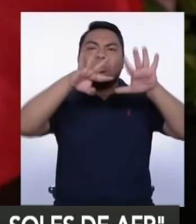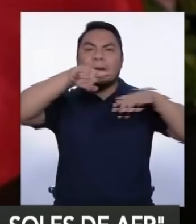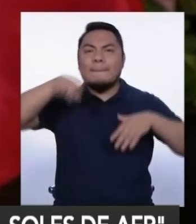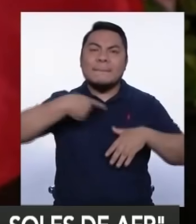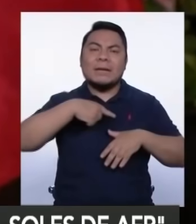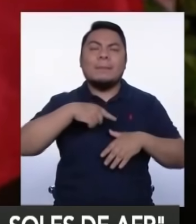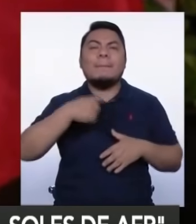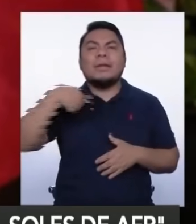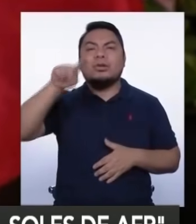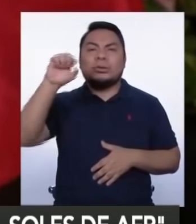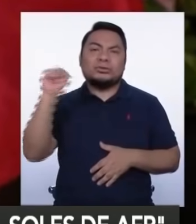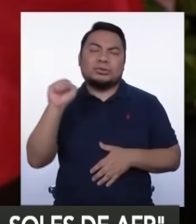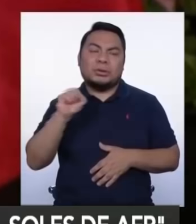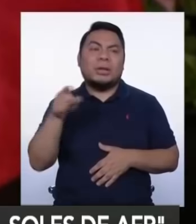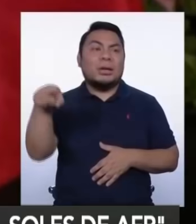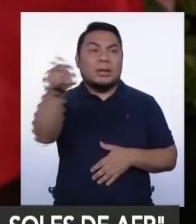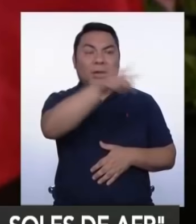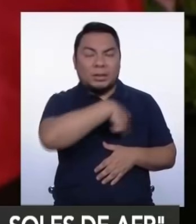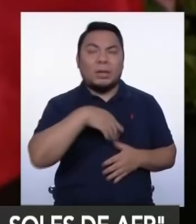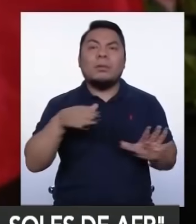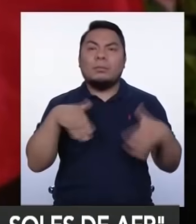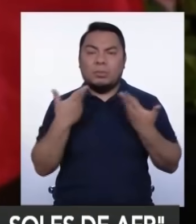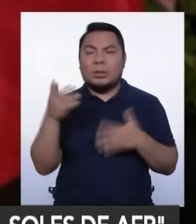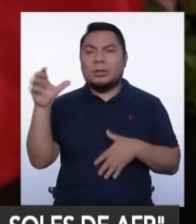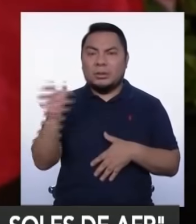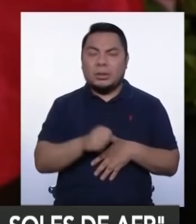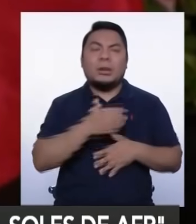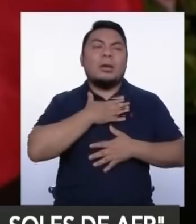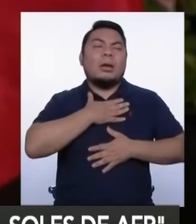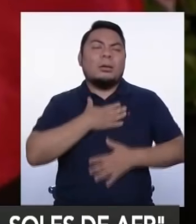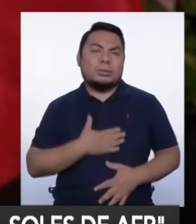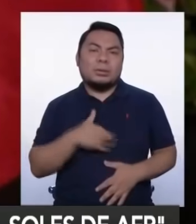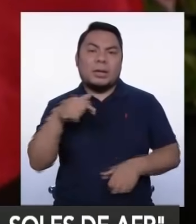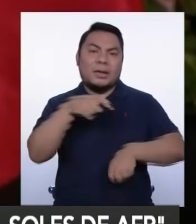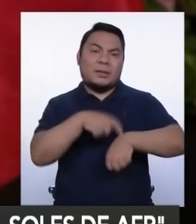millones de soles para que puedan también ser un alivio en